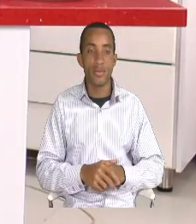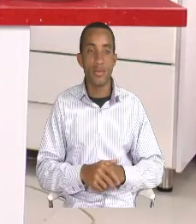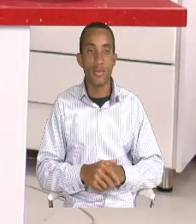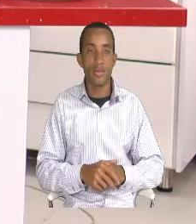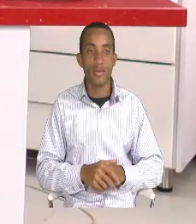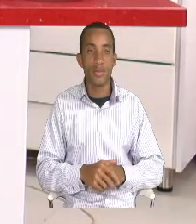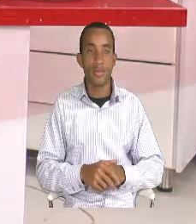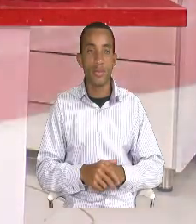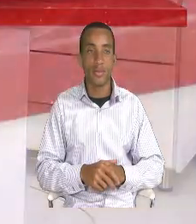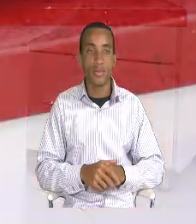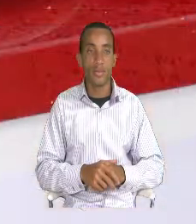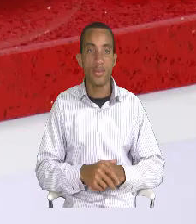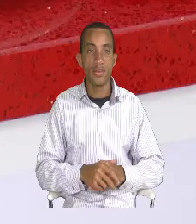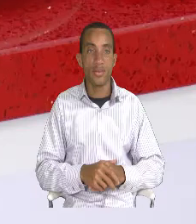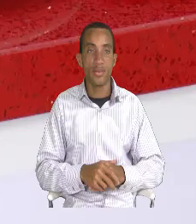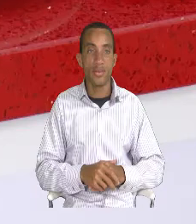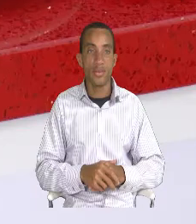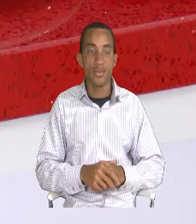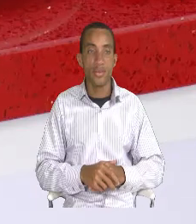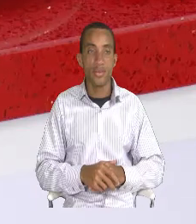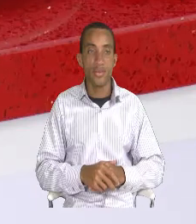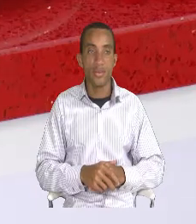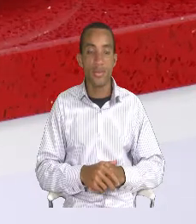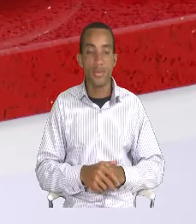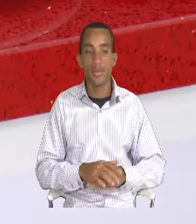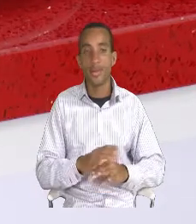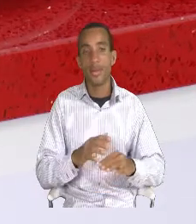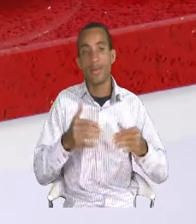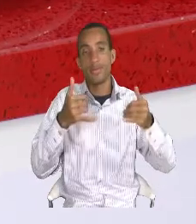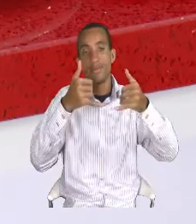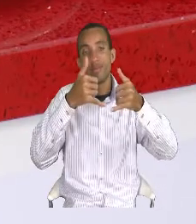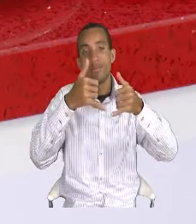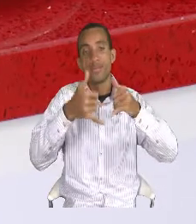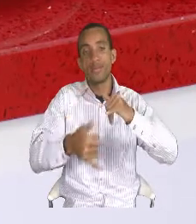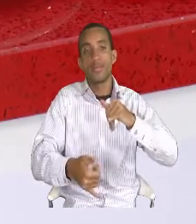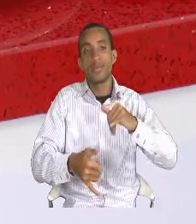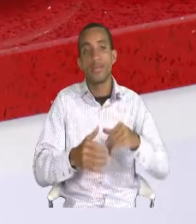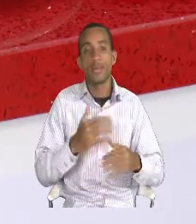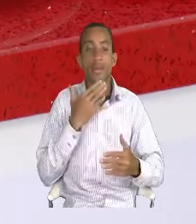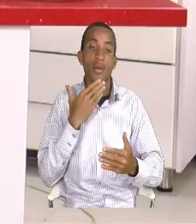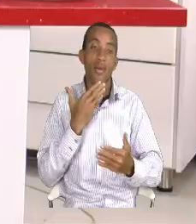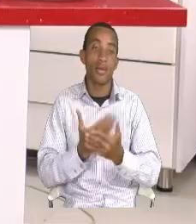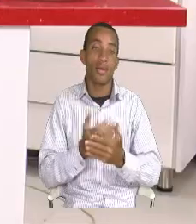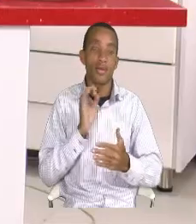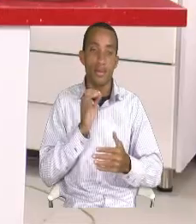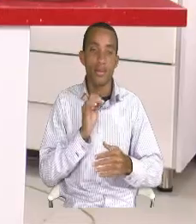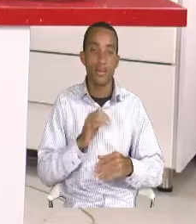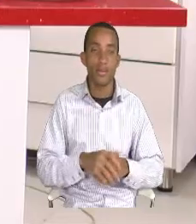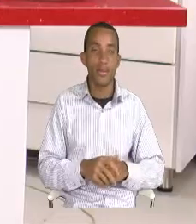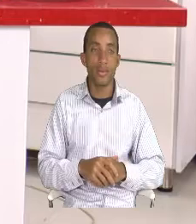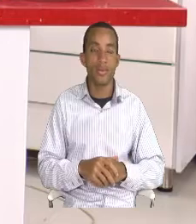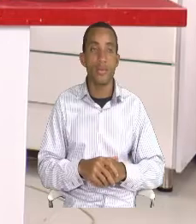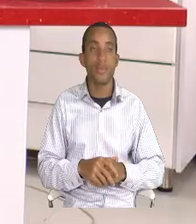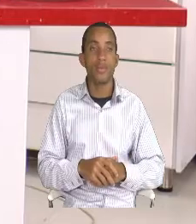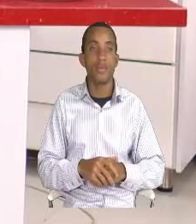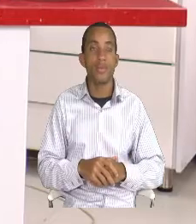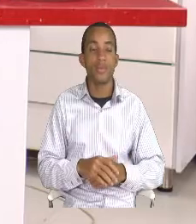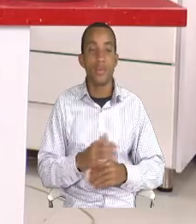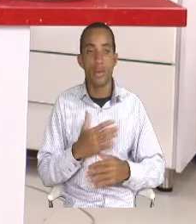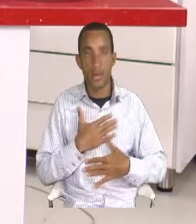Jaime. No, se me fue mi gordo, pero bueno, muchísimas gracias por estar conectadito con nosotros, don Jaime. Bueno, esa felicitación,